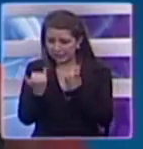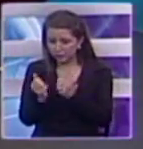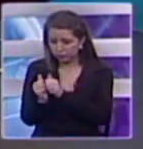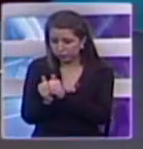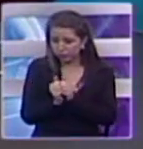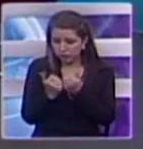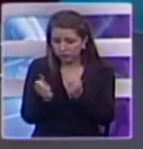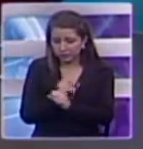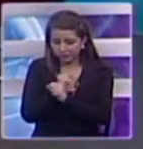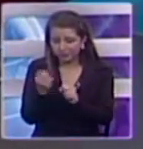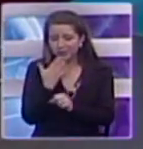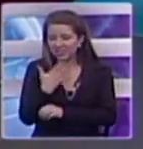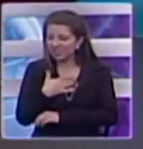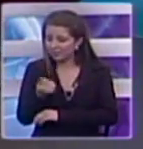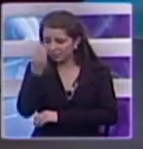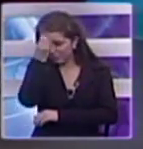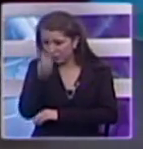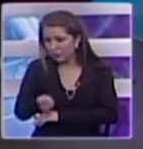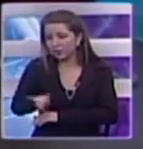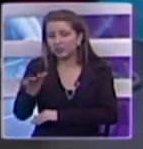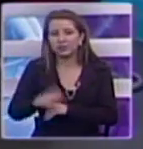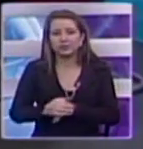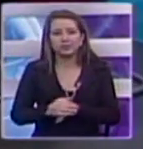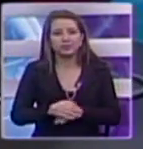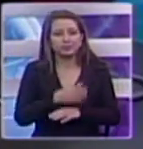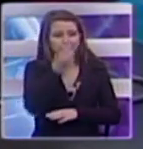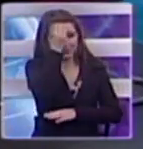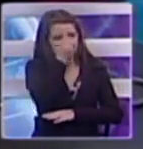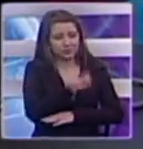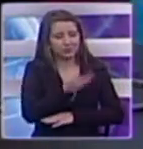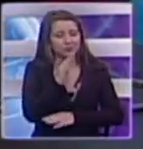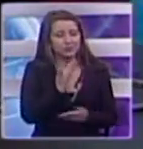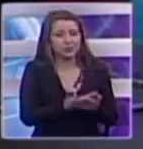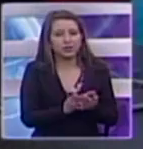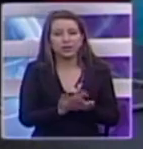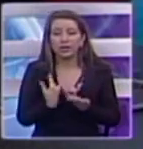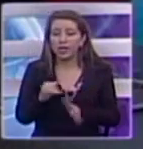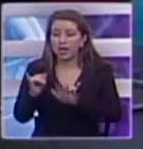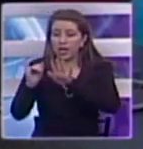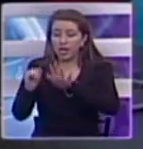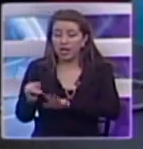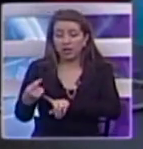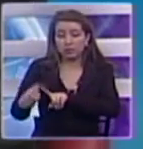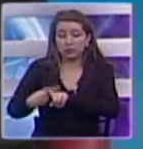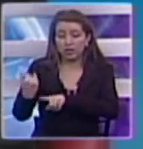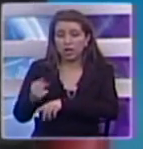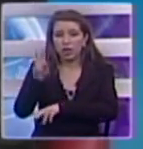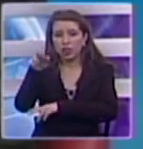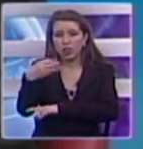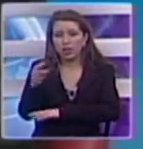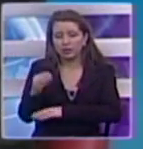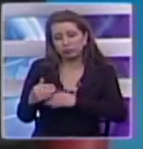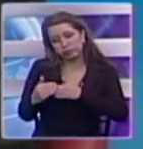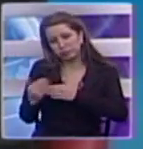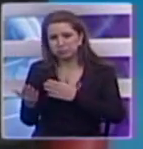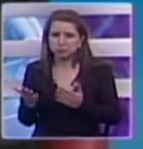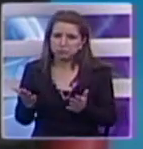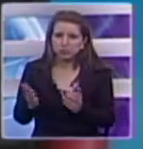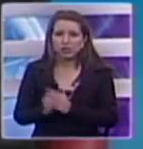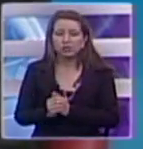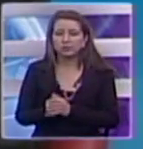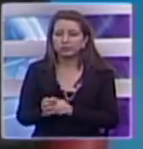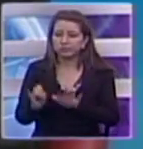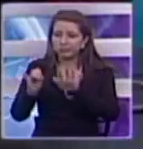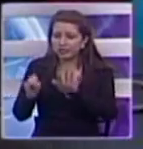acompañarnos a esta hora de la mañana. ¿Cómo le va, economista? Buenos días. Muy buenos días, gracias, Javier. Seis meses del 2016, un poco más, obviamente, pero el